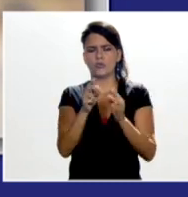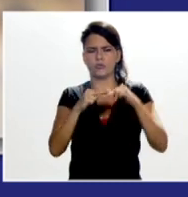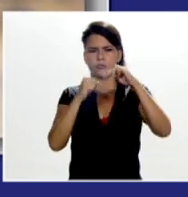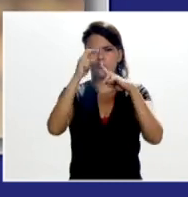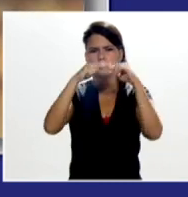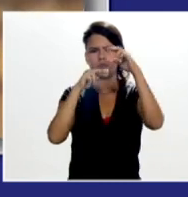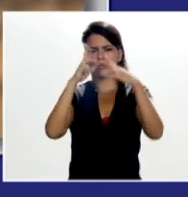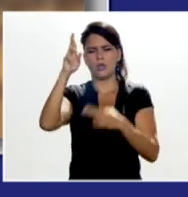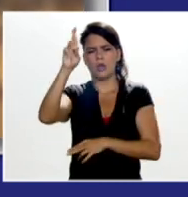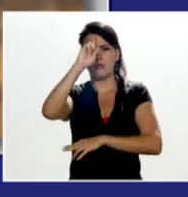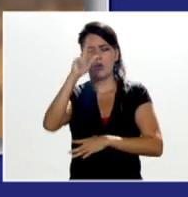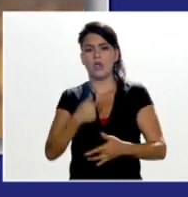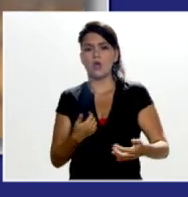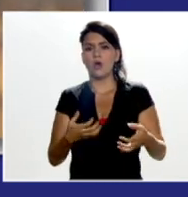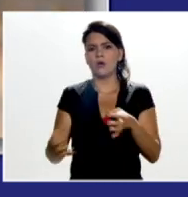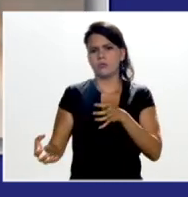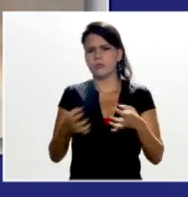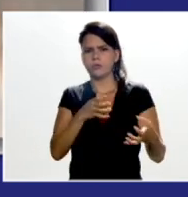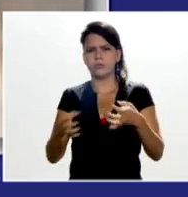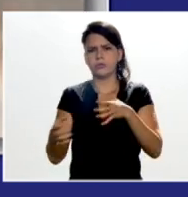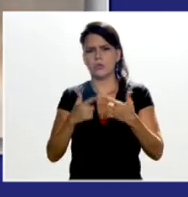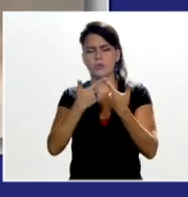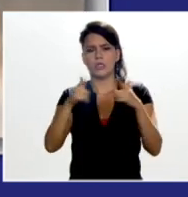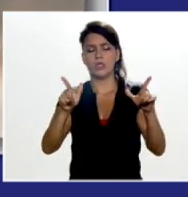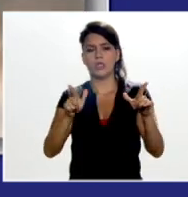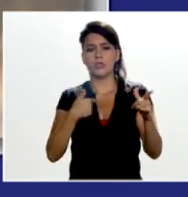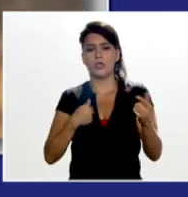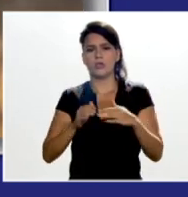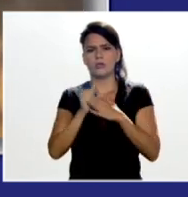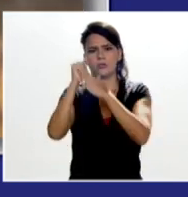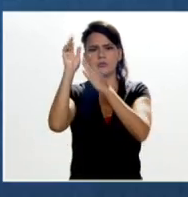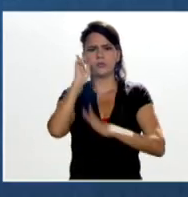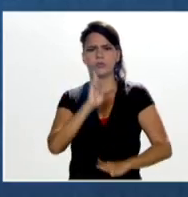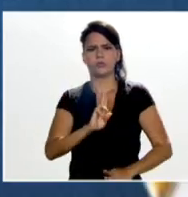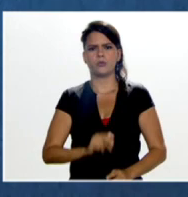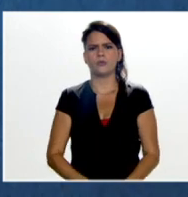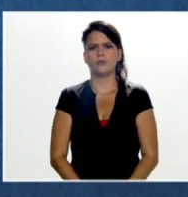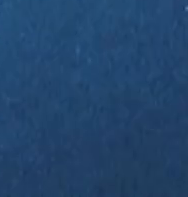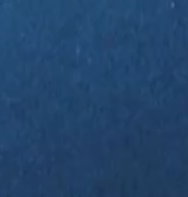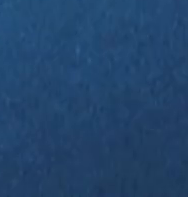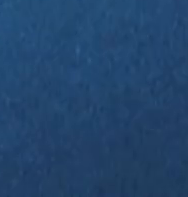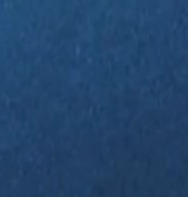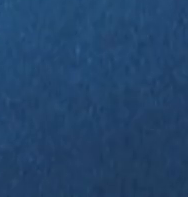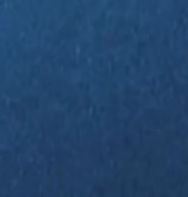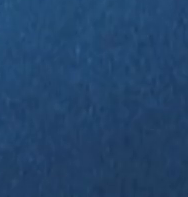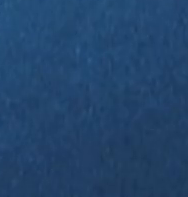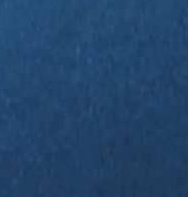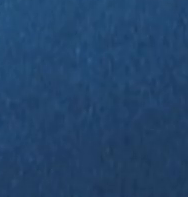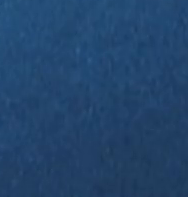lucha independentista que lideraba el libertador Simón Bolívar.